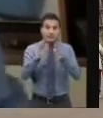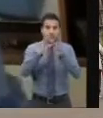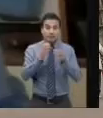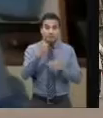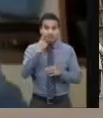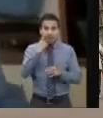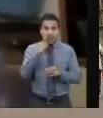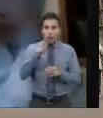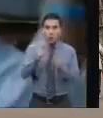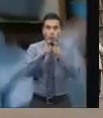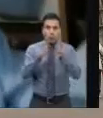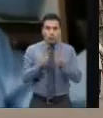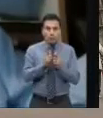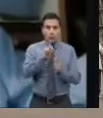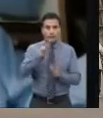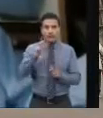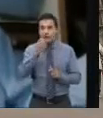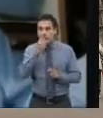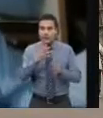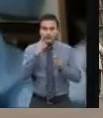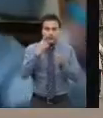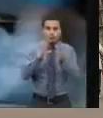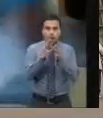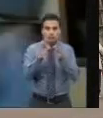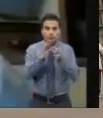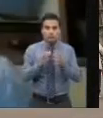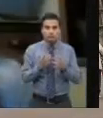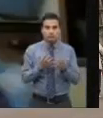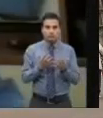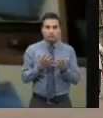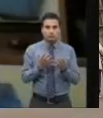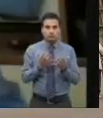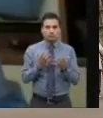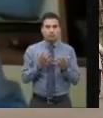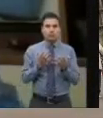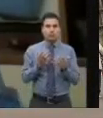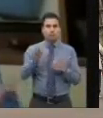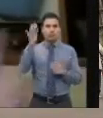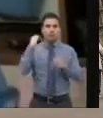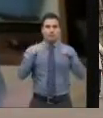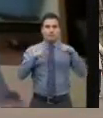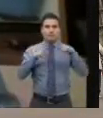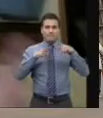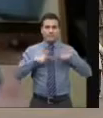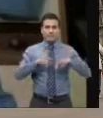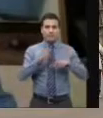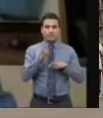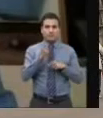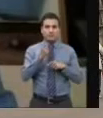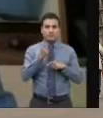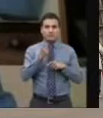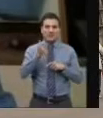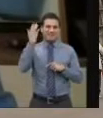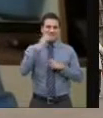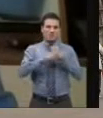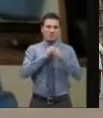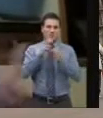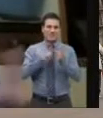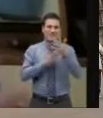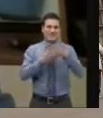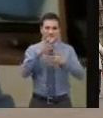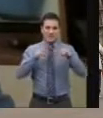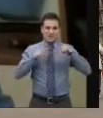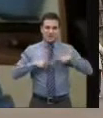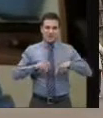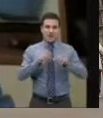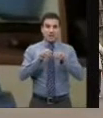que hay coincidencia de los simpatizantes anteriores a estos, pues yo creo que esa precisa coincidencia